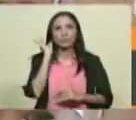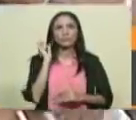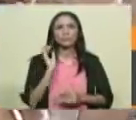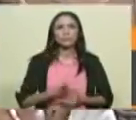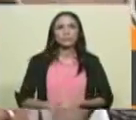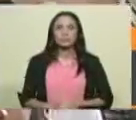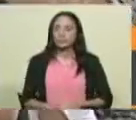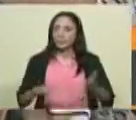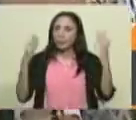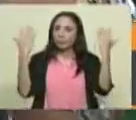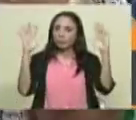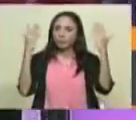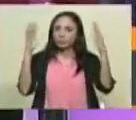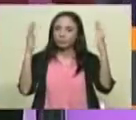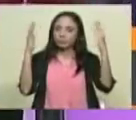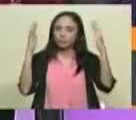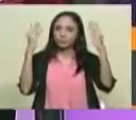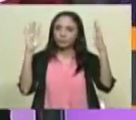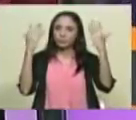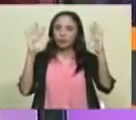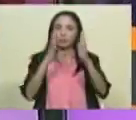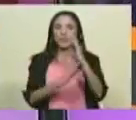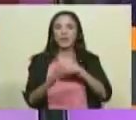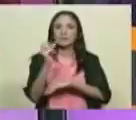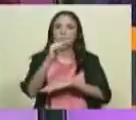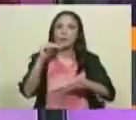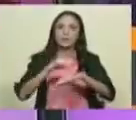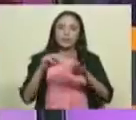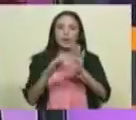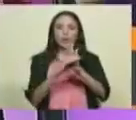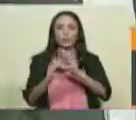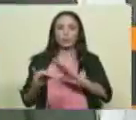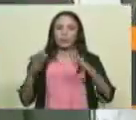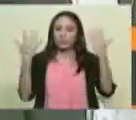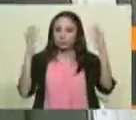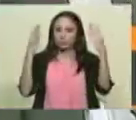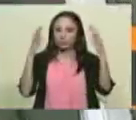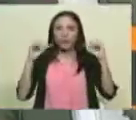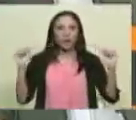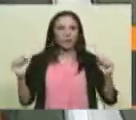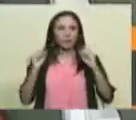Un aplauso a la Asamblea Nacional Constituyente. ¡Que viva la constituyente!